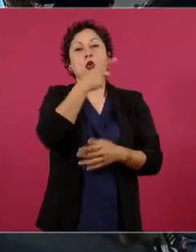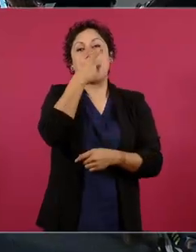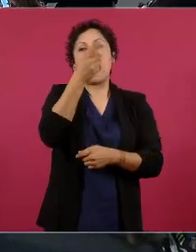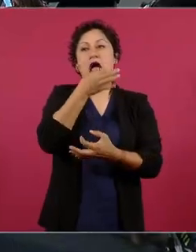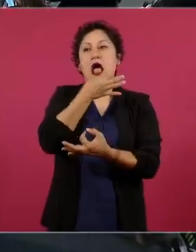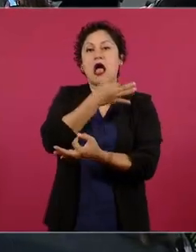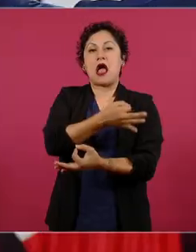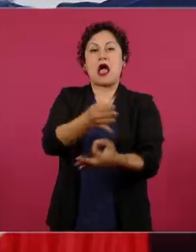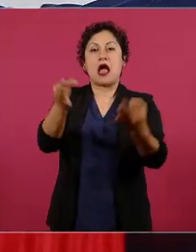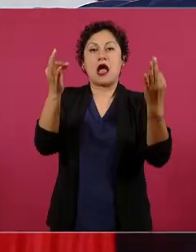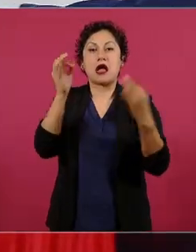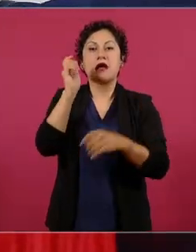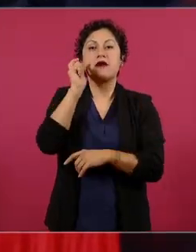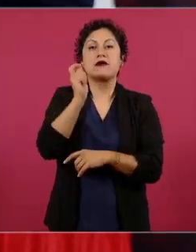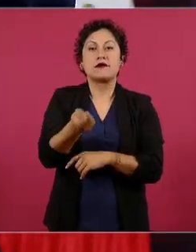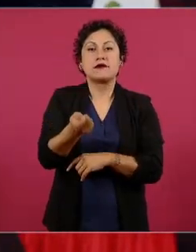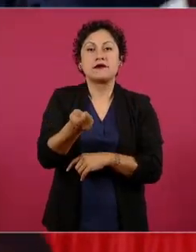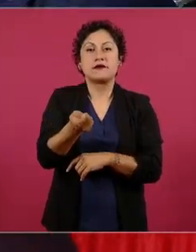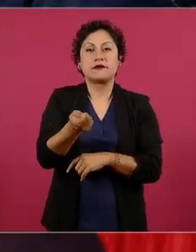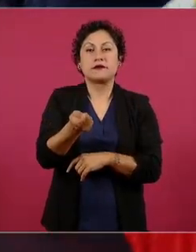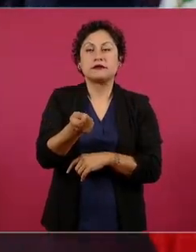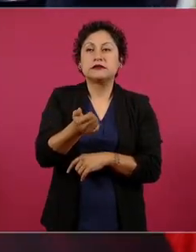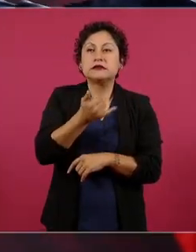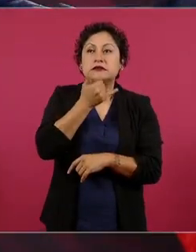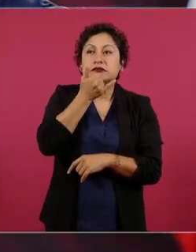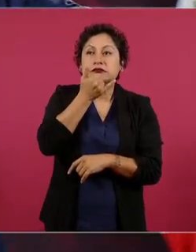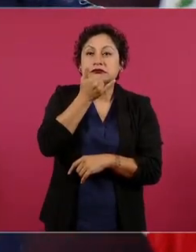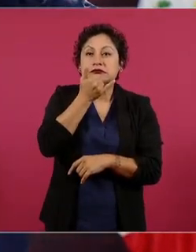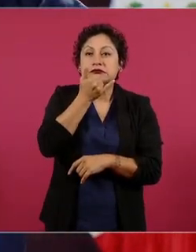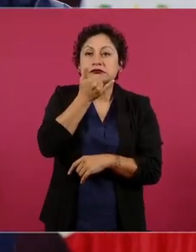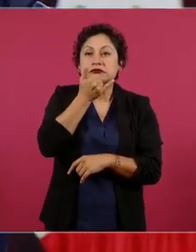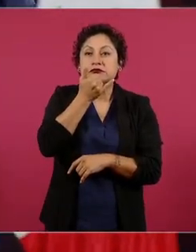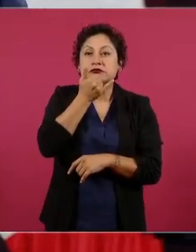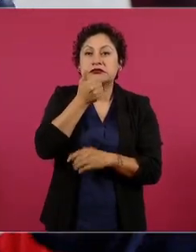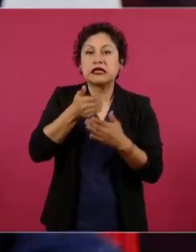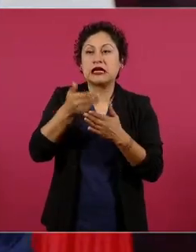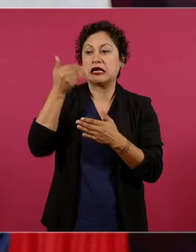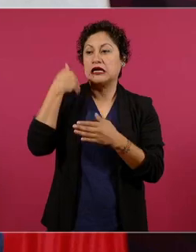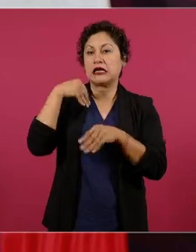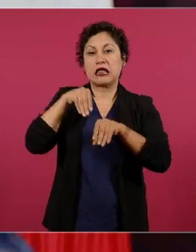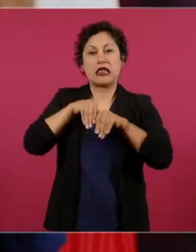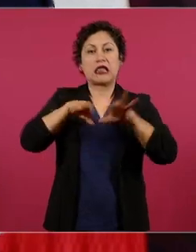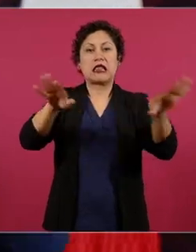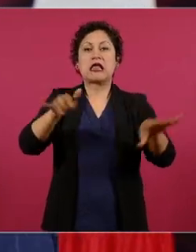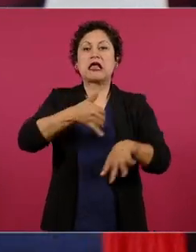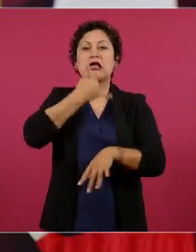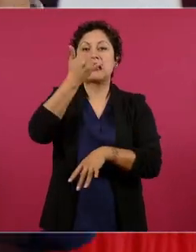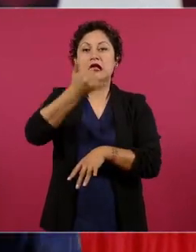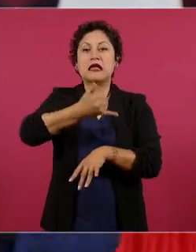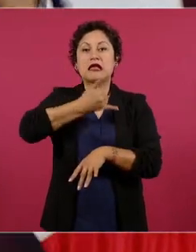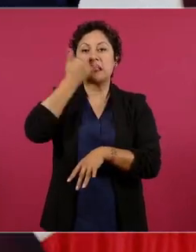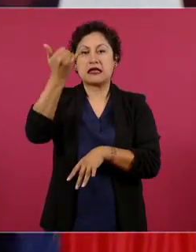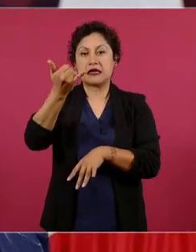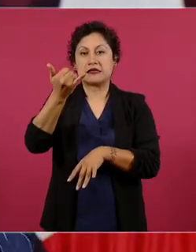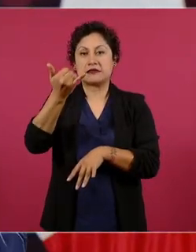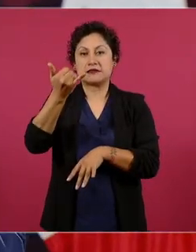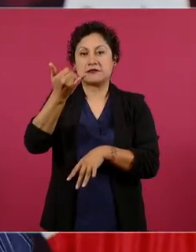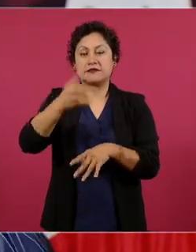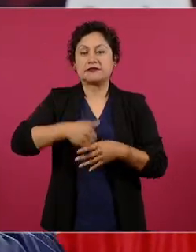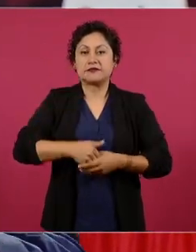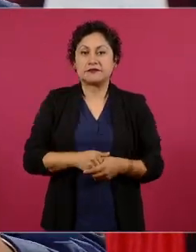declara de que se habían equivocado en el discurso y que ellos no tenían por qué